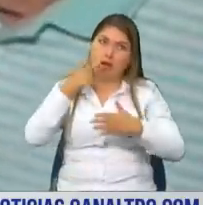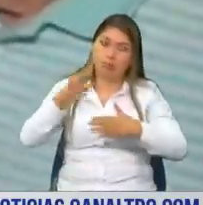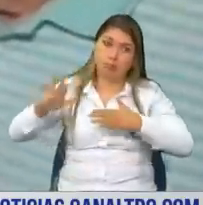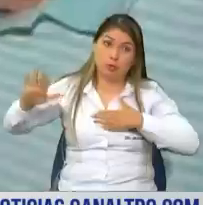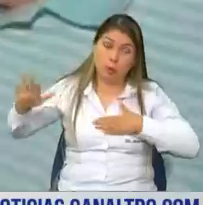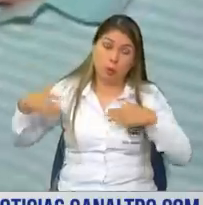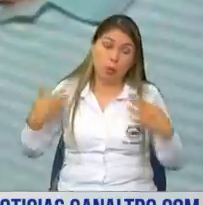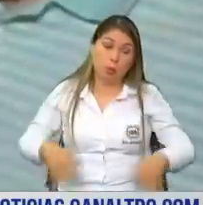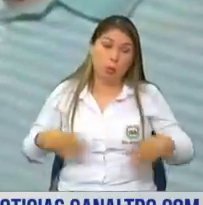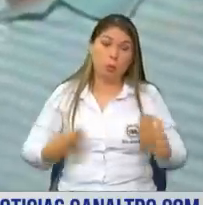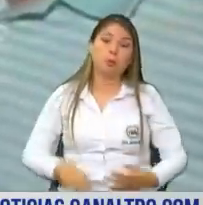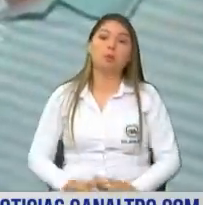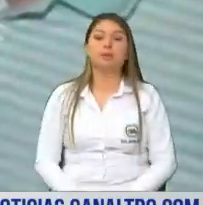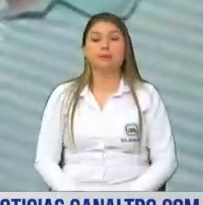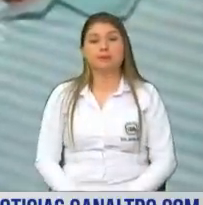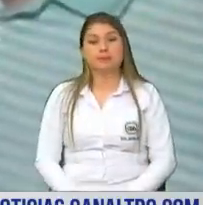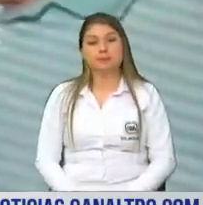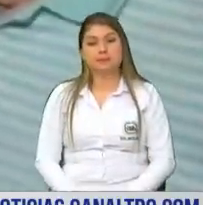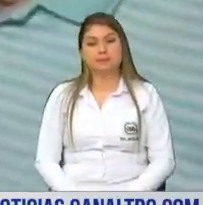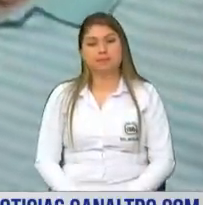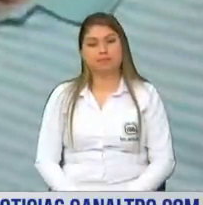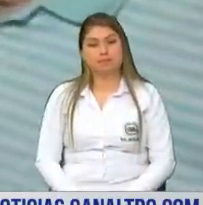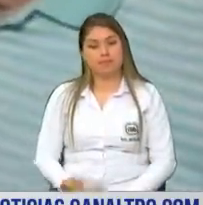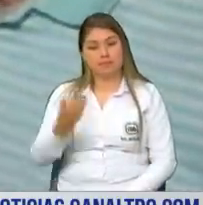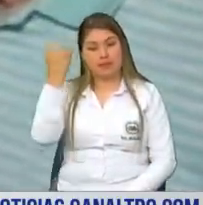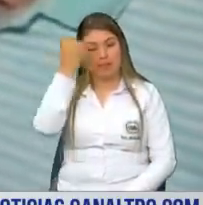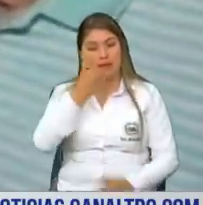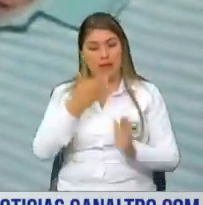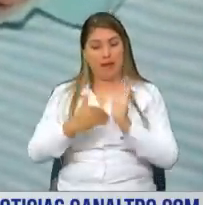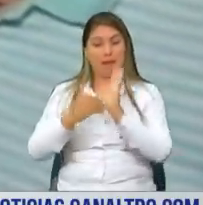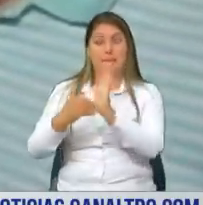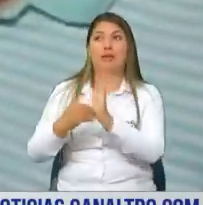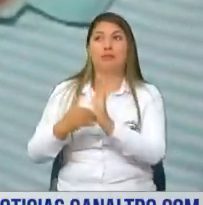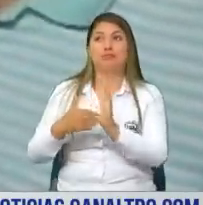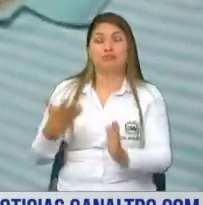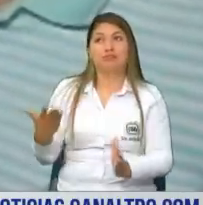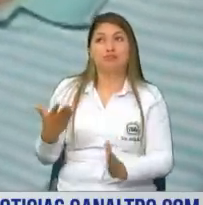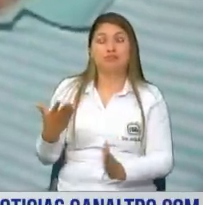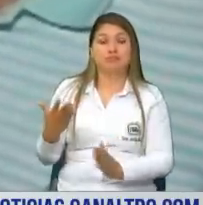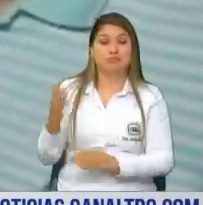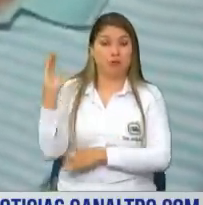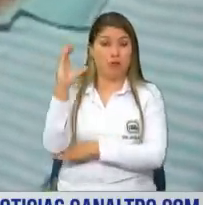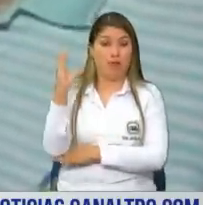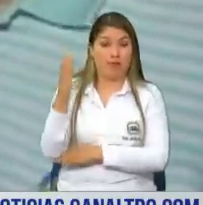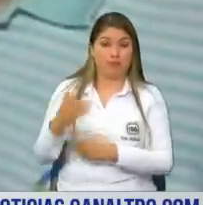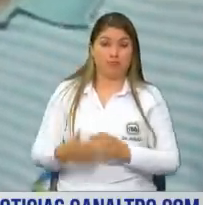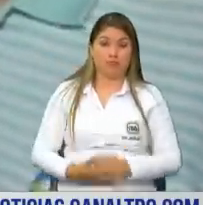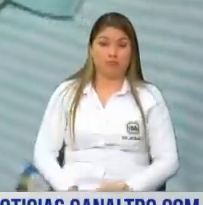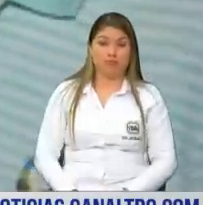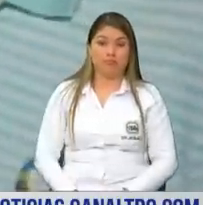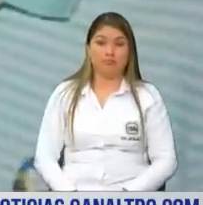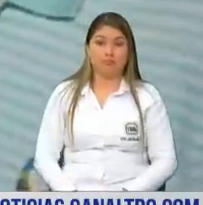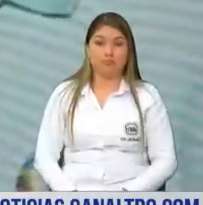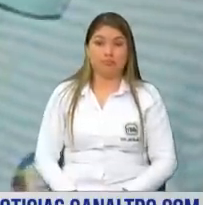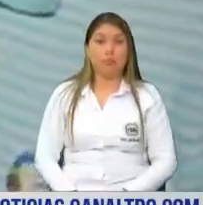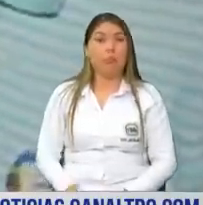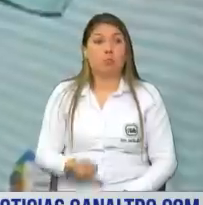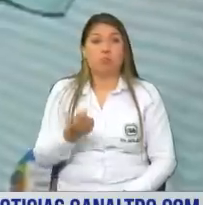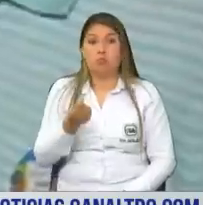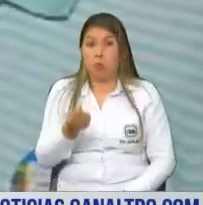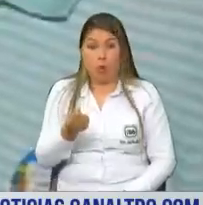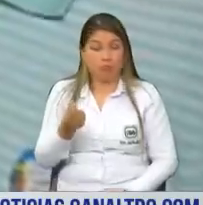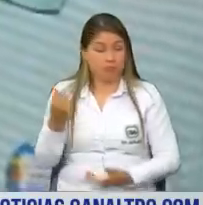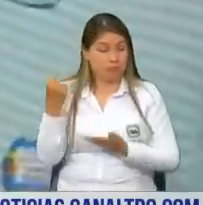cumplir con un ejemplo para el país con pocos muy